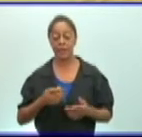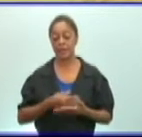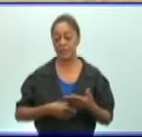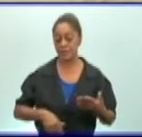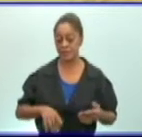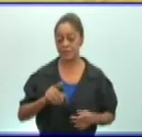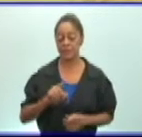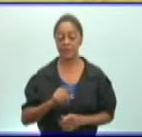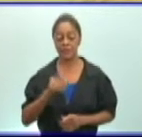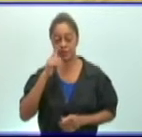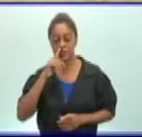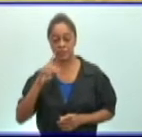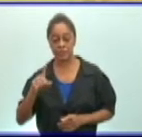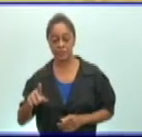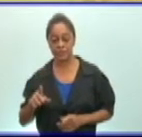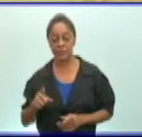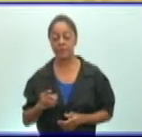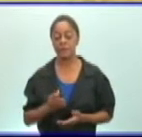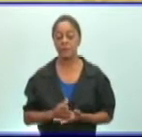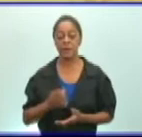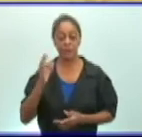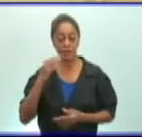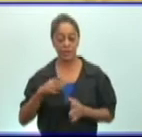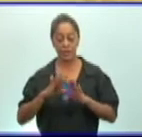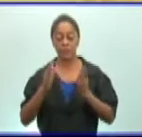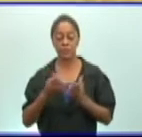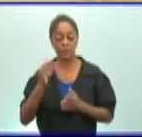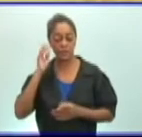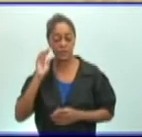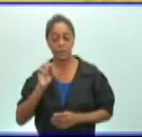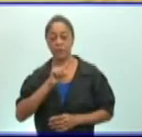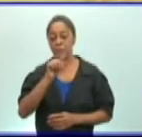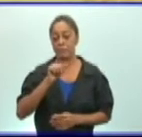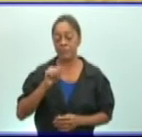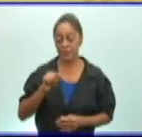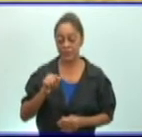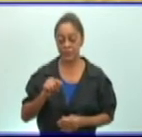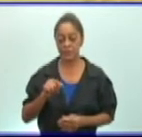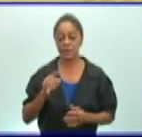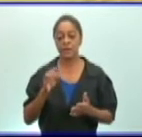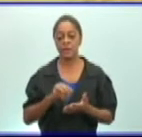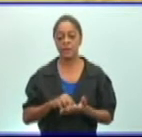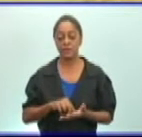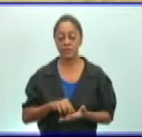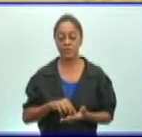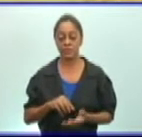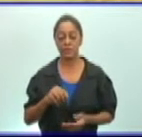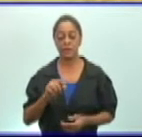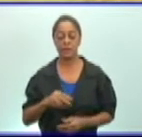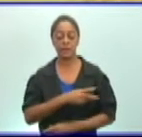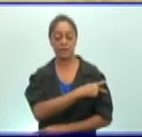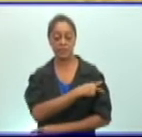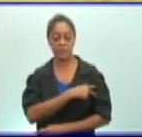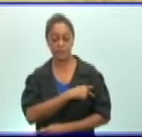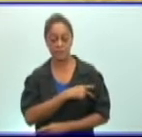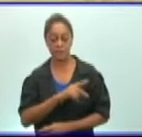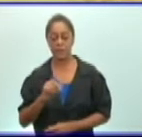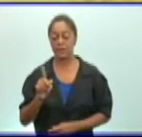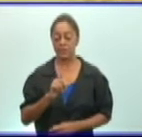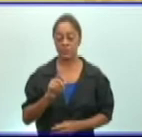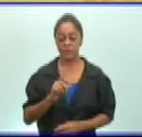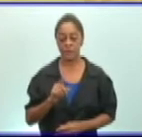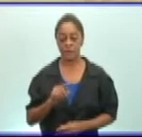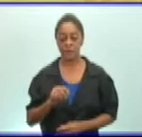realizando una vez que culminemos el mundo antiguo, donde debe establecer preguntas que integren contenido. Ya usted está en secundaria básica, no va a recibir